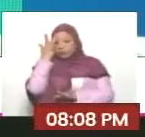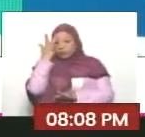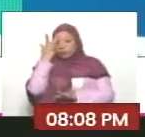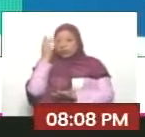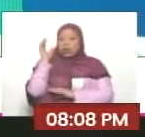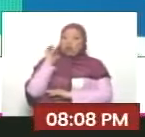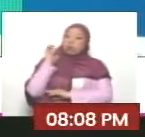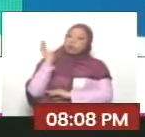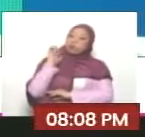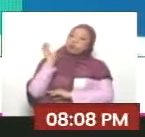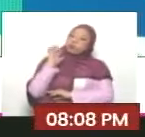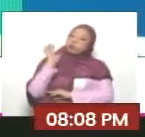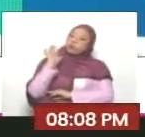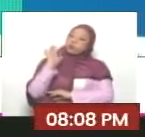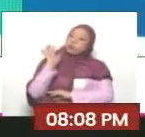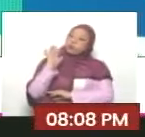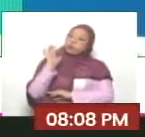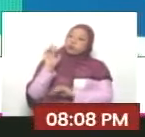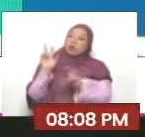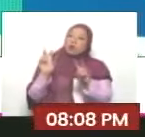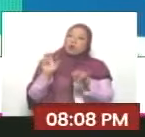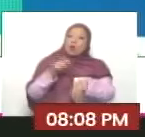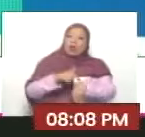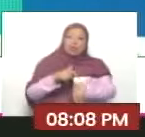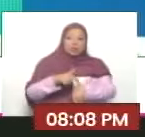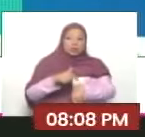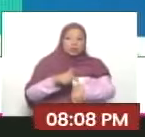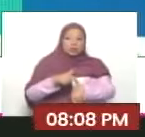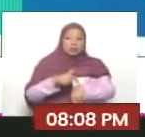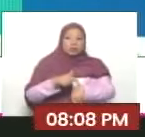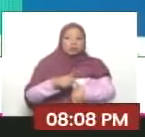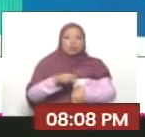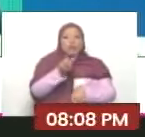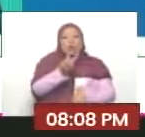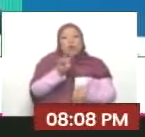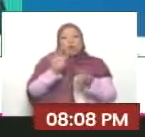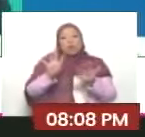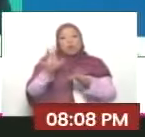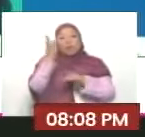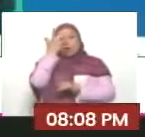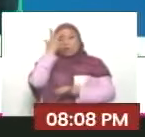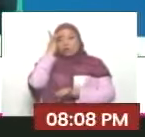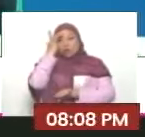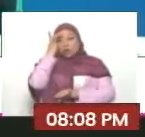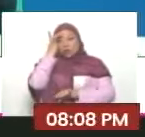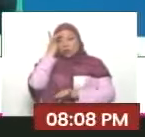Congreso de la Nueva Época, el 29 de febrero